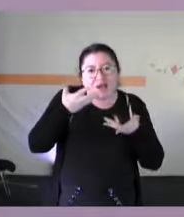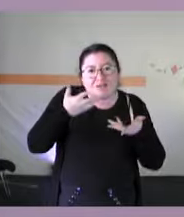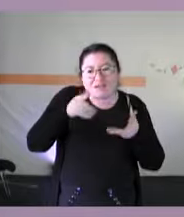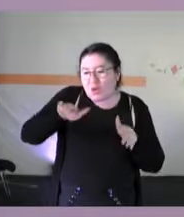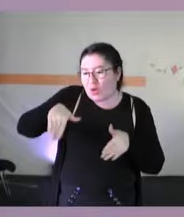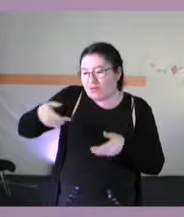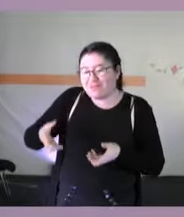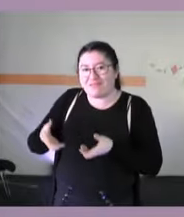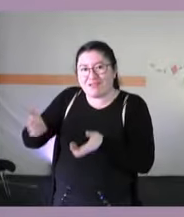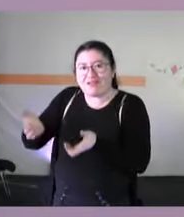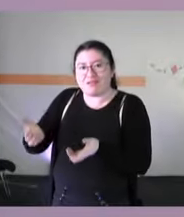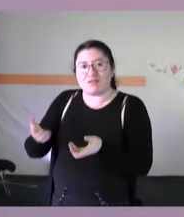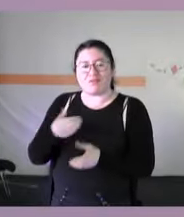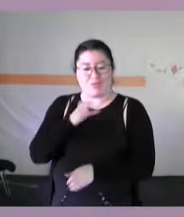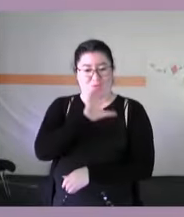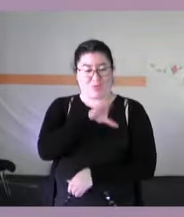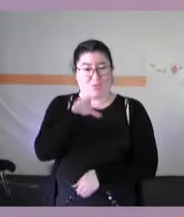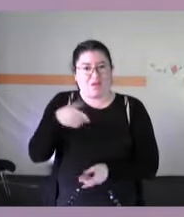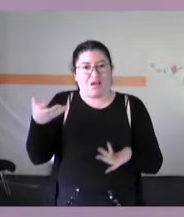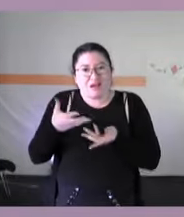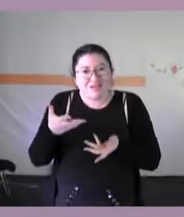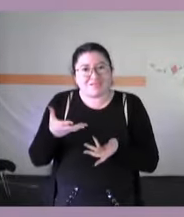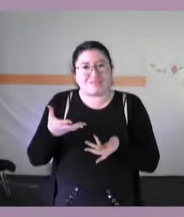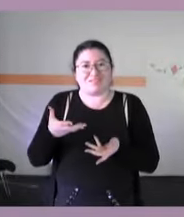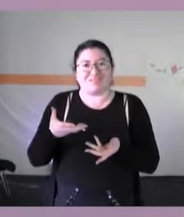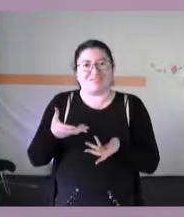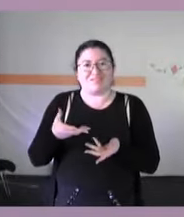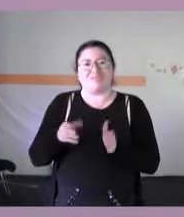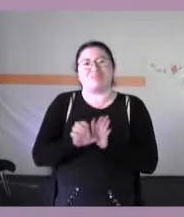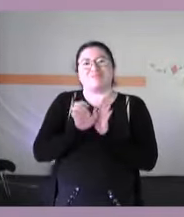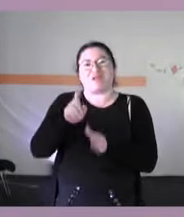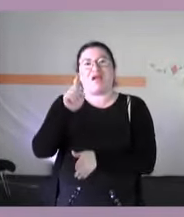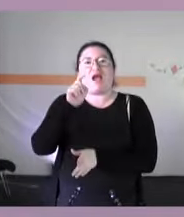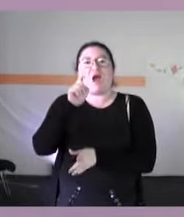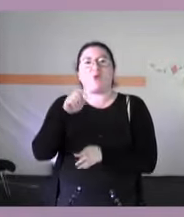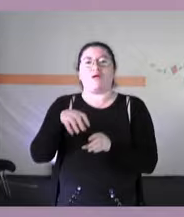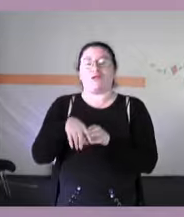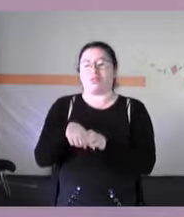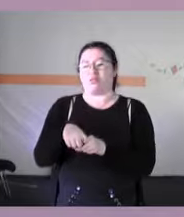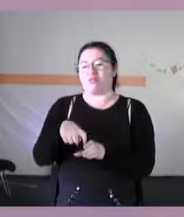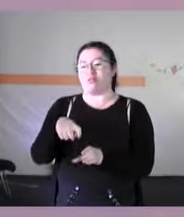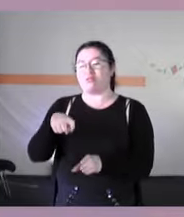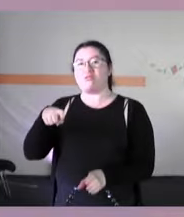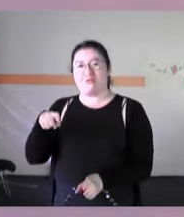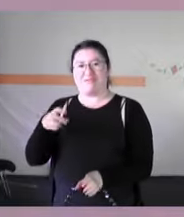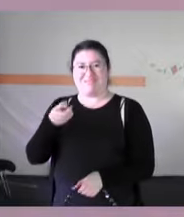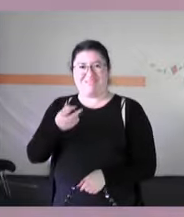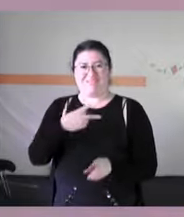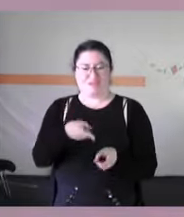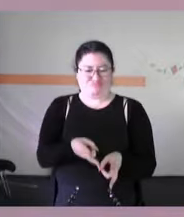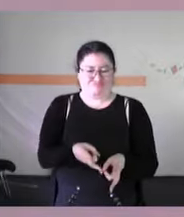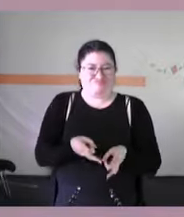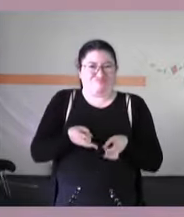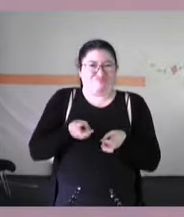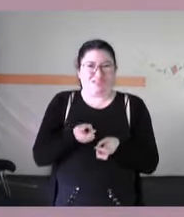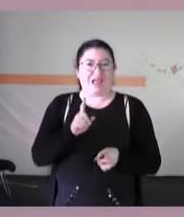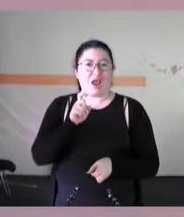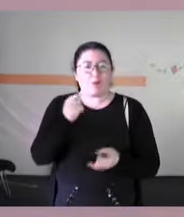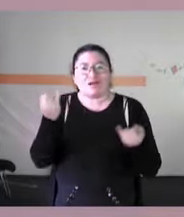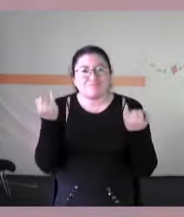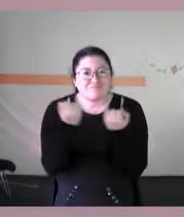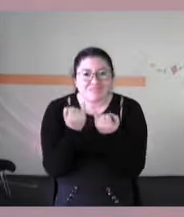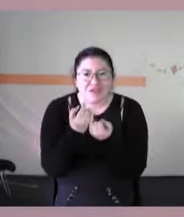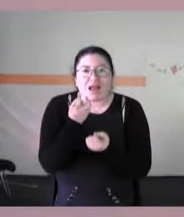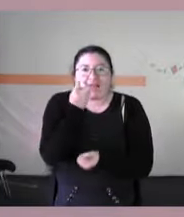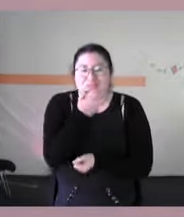lo que Coca-Cola hace con el expolio del agua. Justo lo que les hablaba del agua. Debería escribir sobre eso un